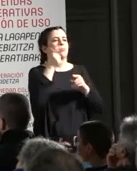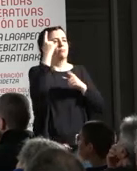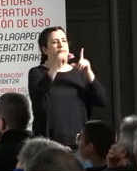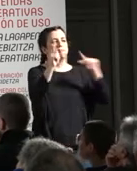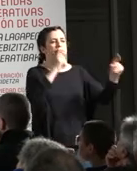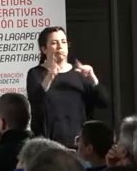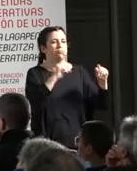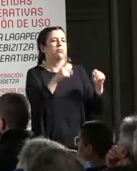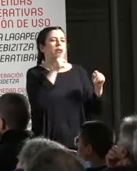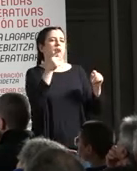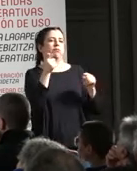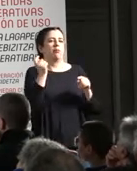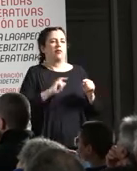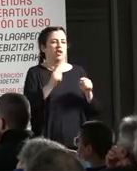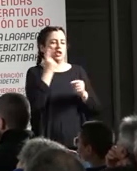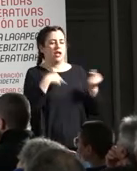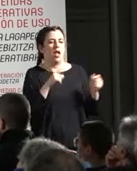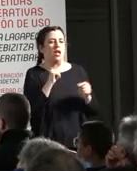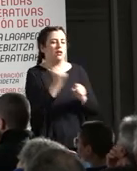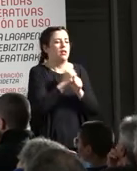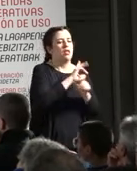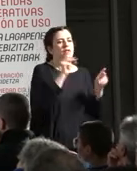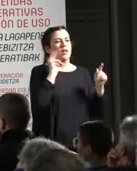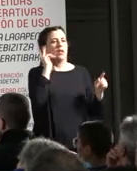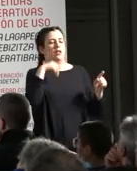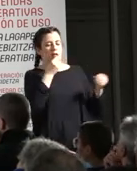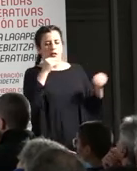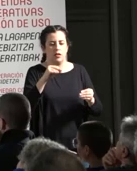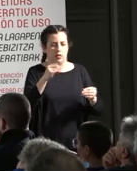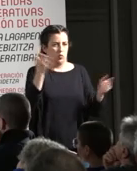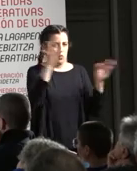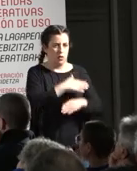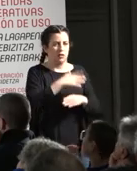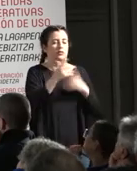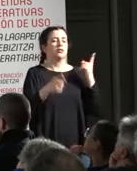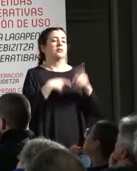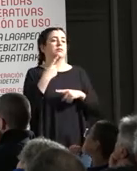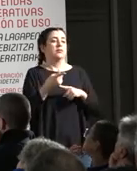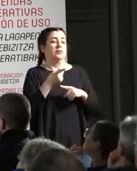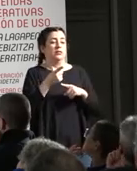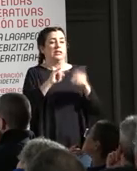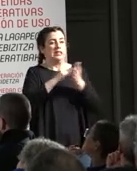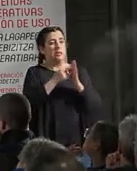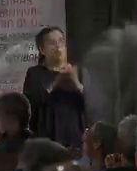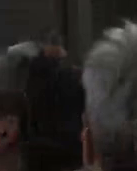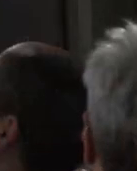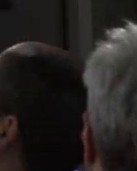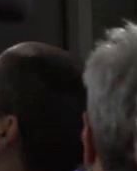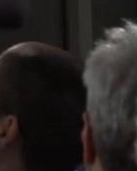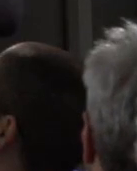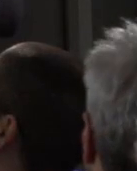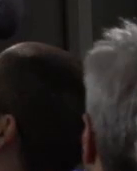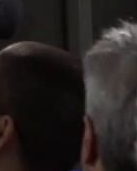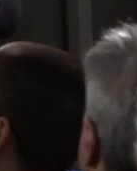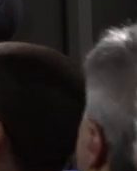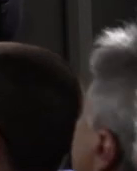falta de relevo de ciertas actividades ligadas al cuidado del territorio. Entonces aquí hay una oportunidad de cambio de sistema porque la edad